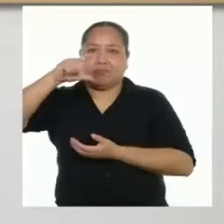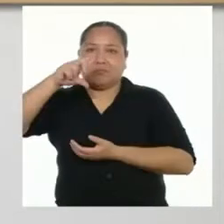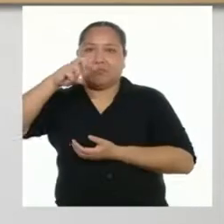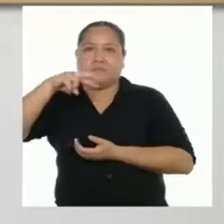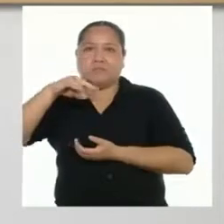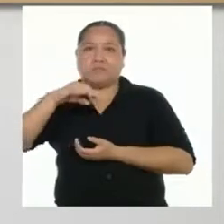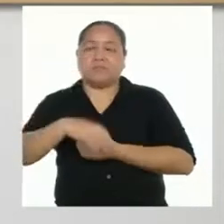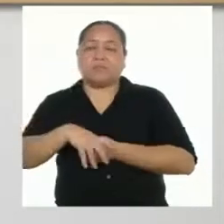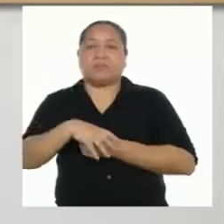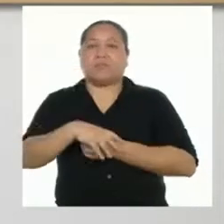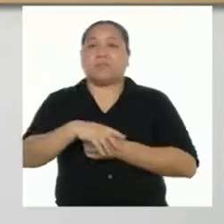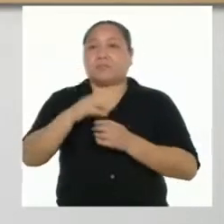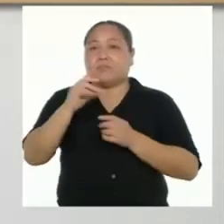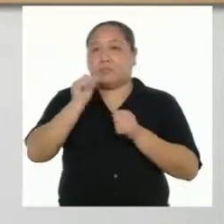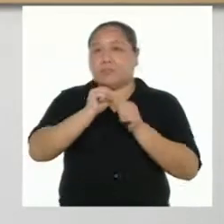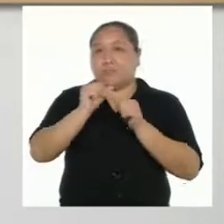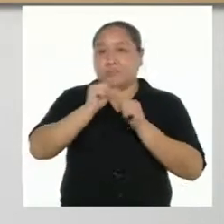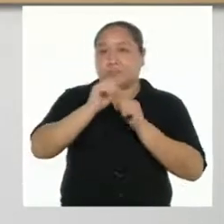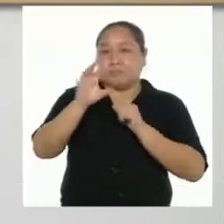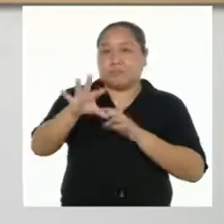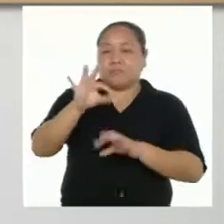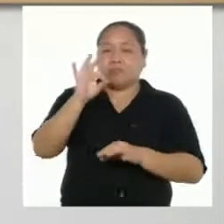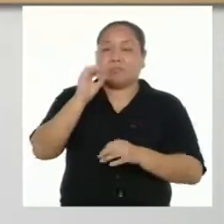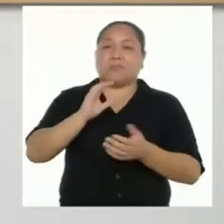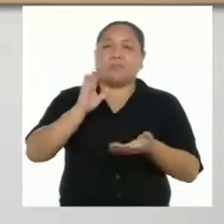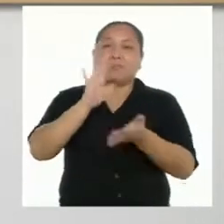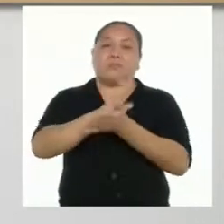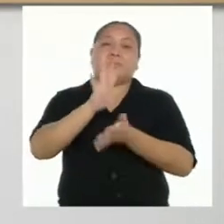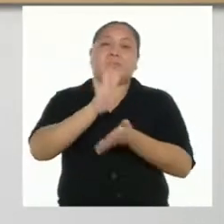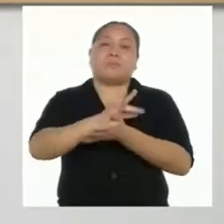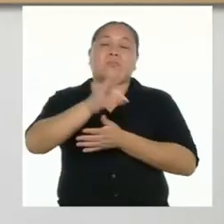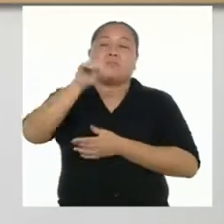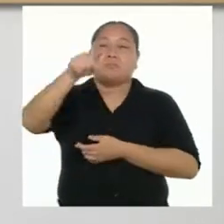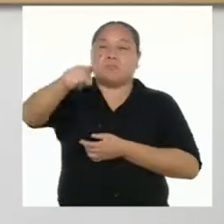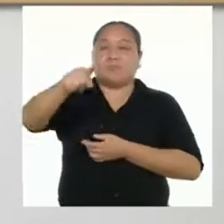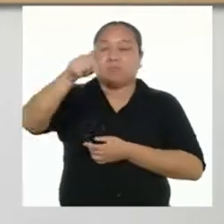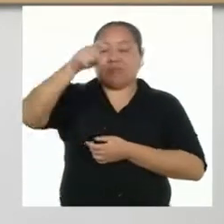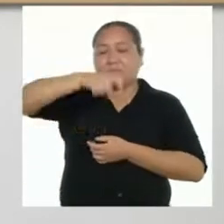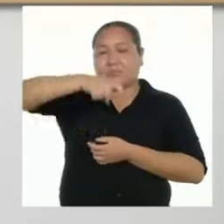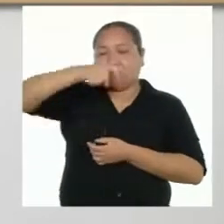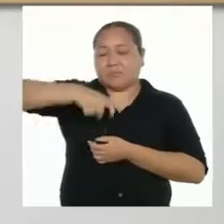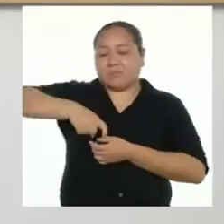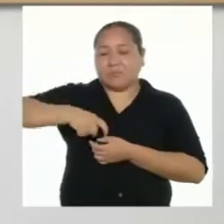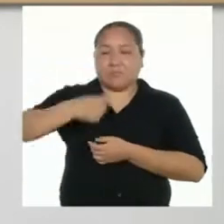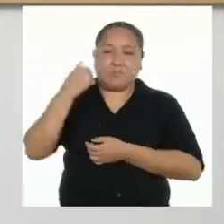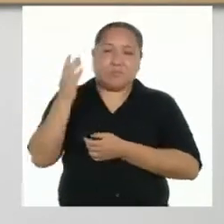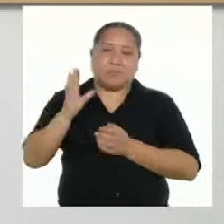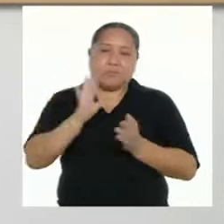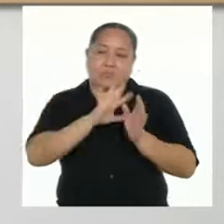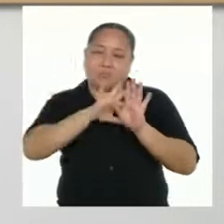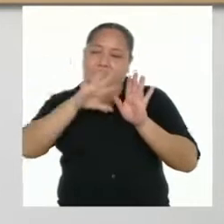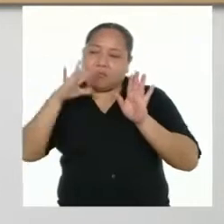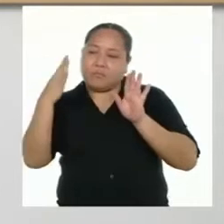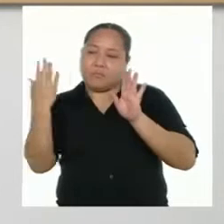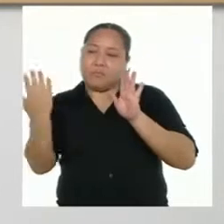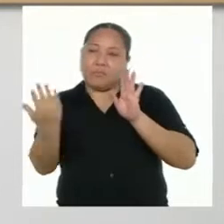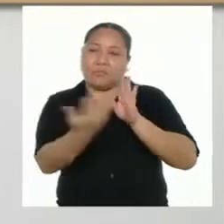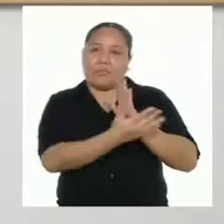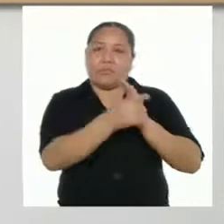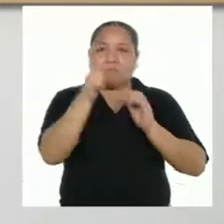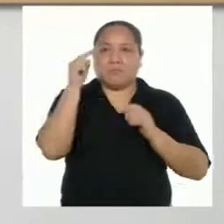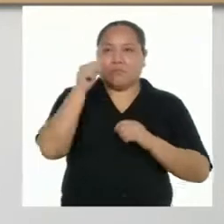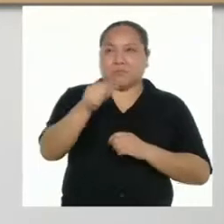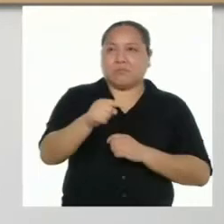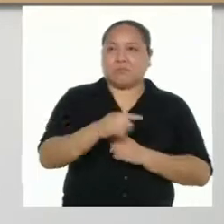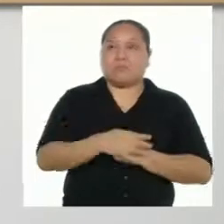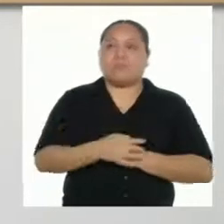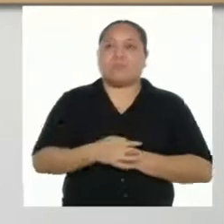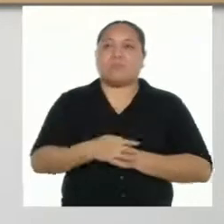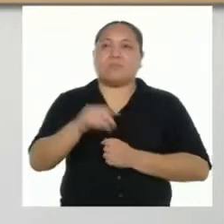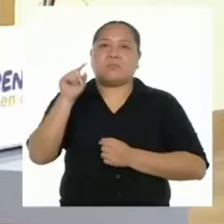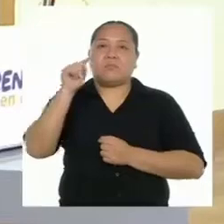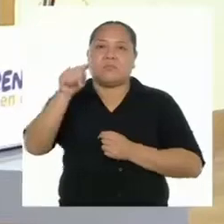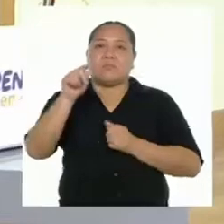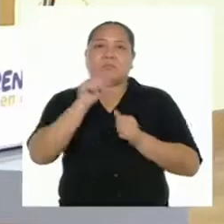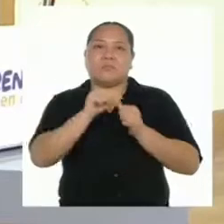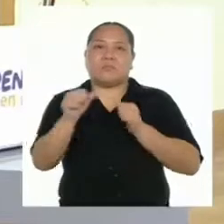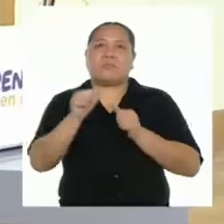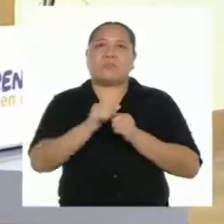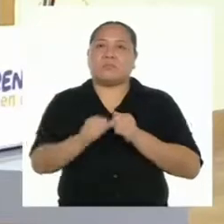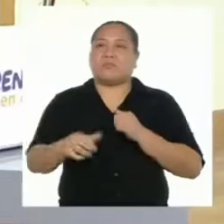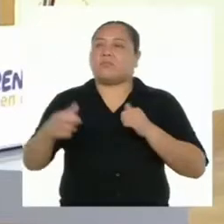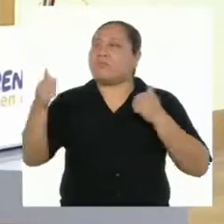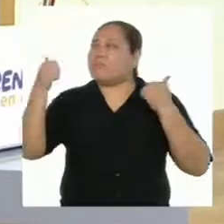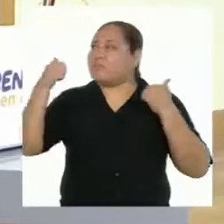valor hallado significa que la cantidad de papel que necesitarás como mínimo para poder forrar esta caja es justamente ese